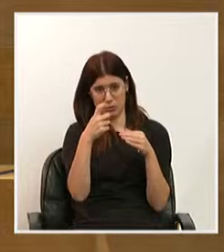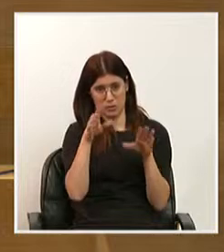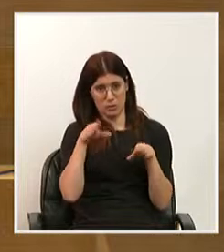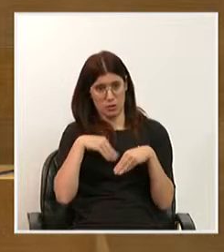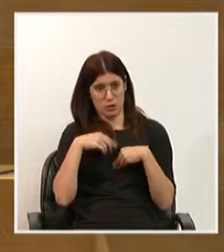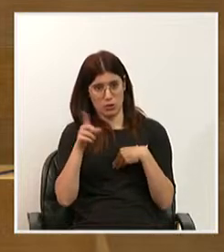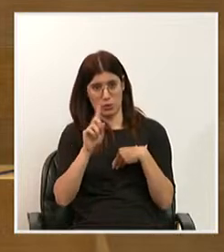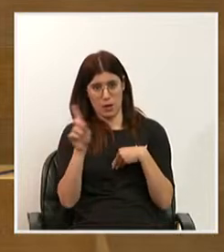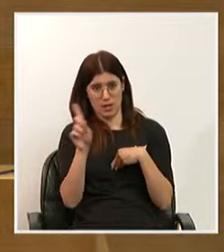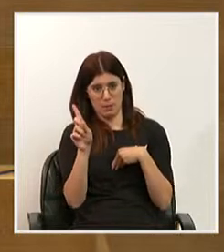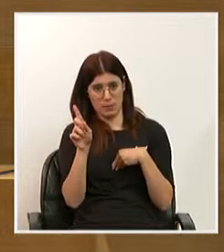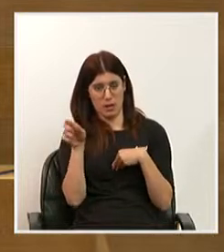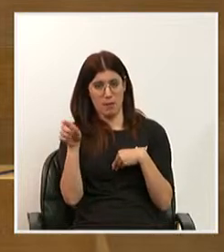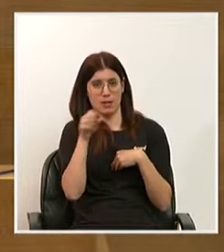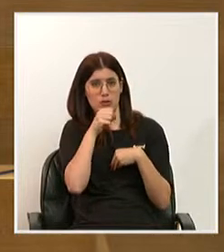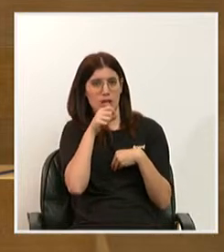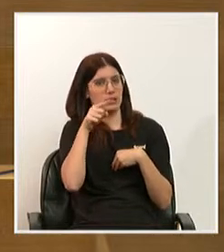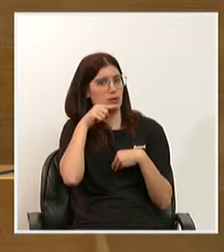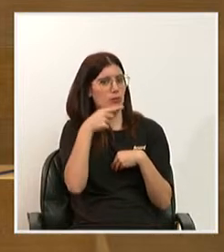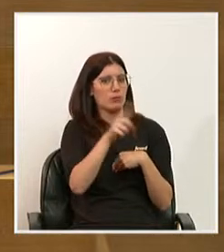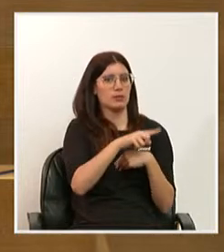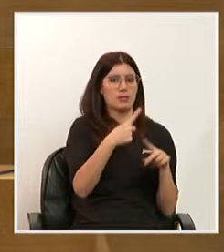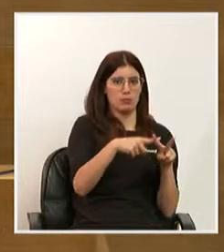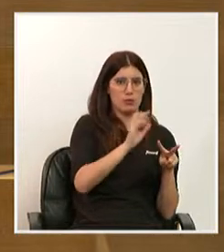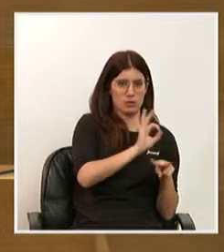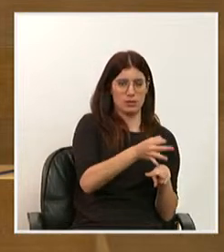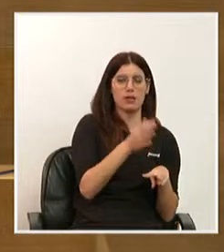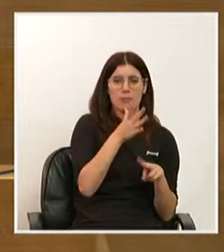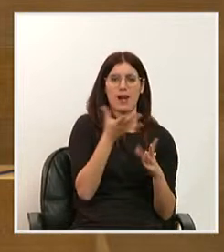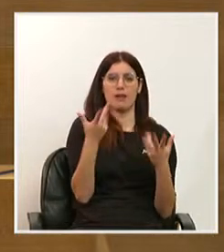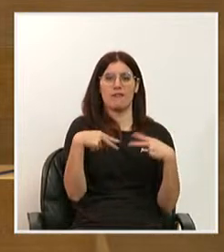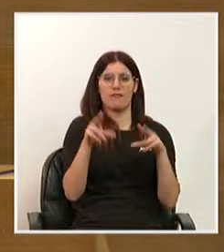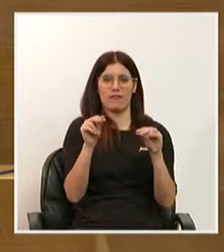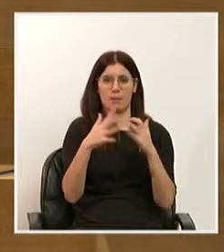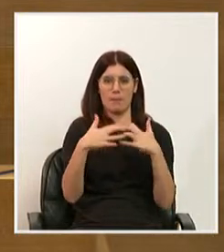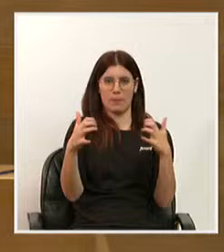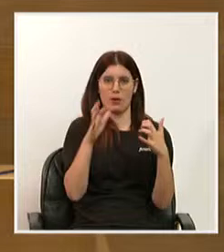mientras el vox que se ha admitido es así se suspende el